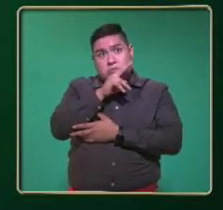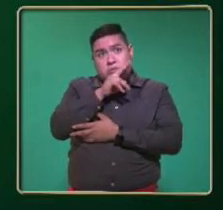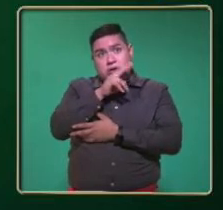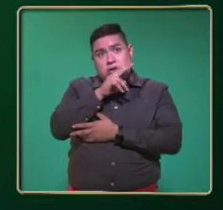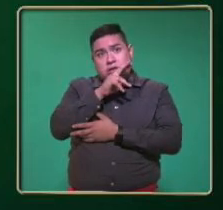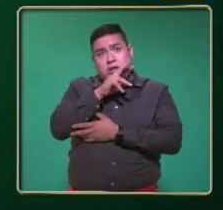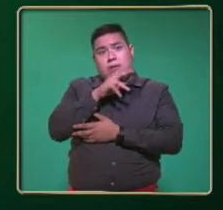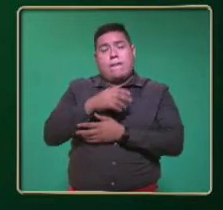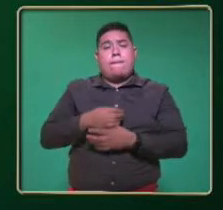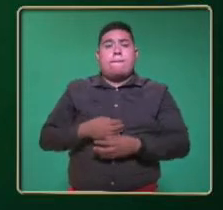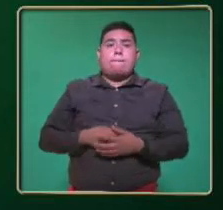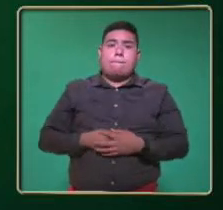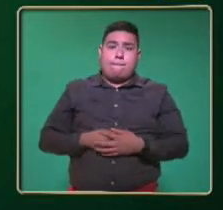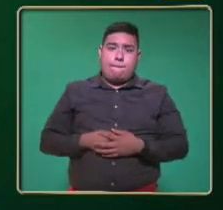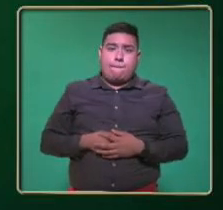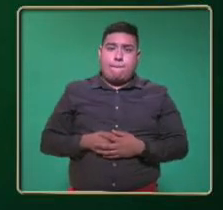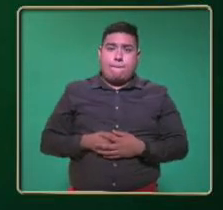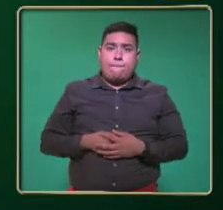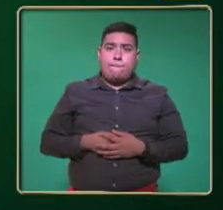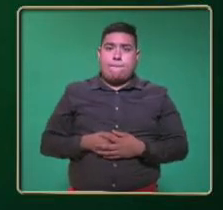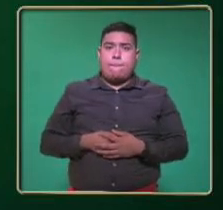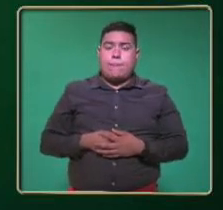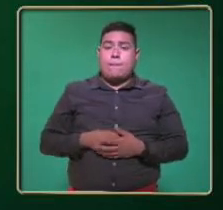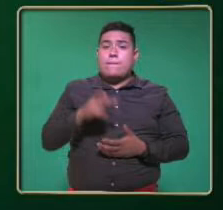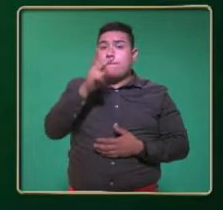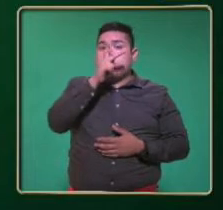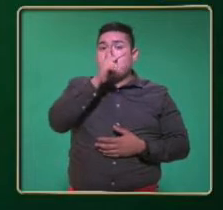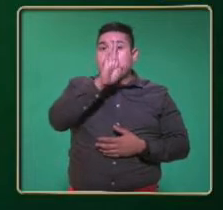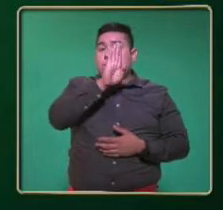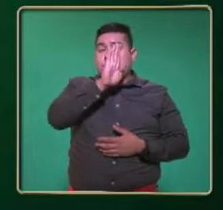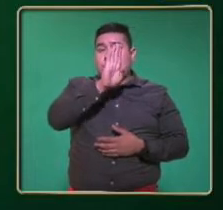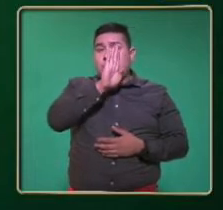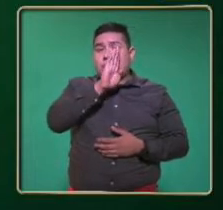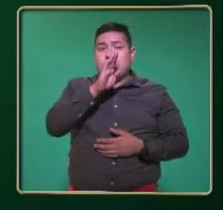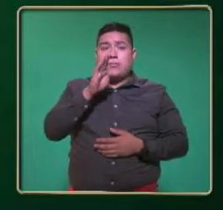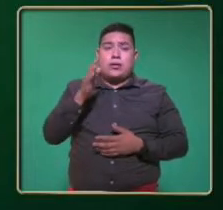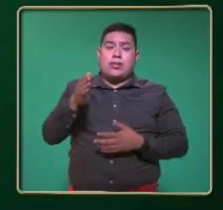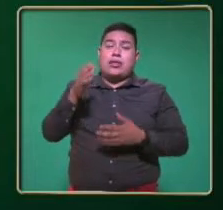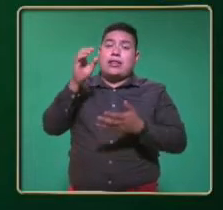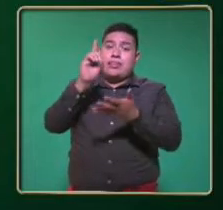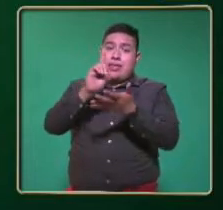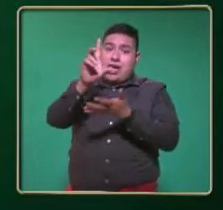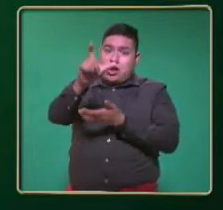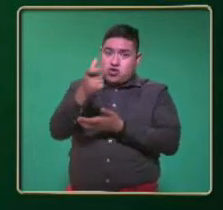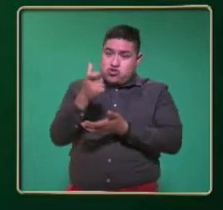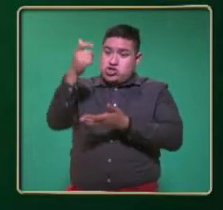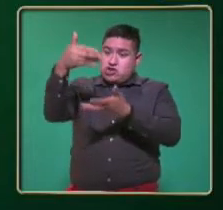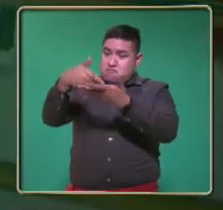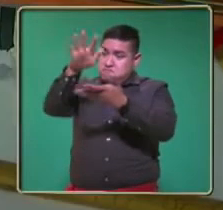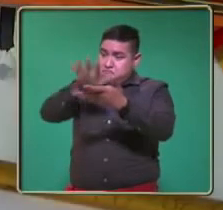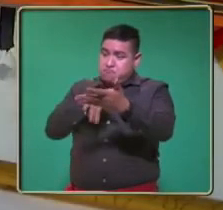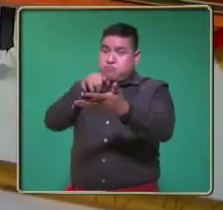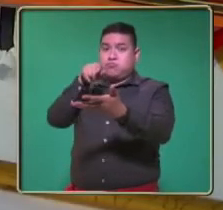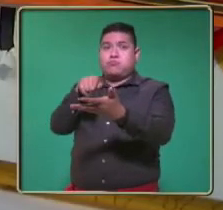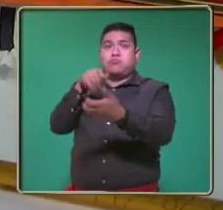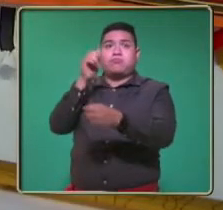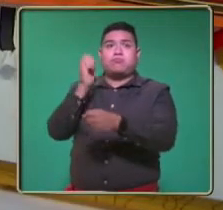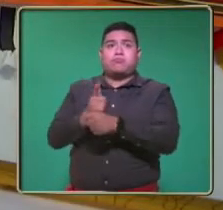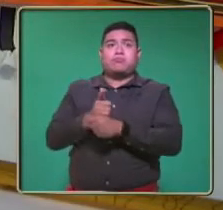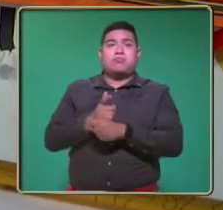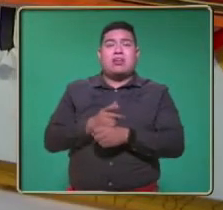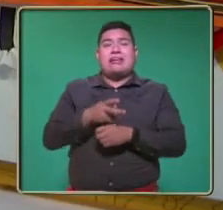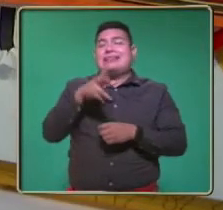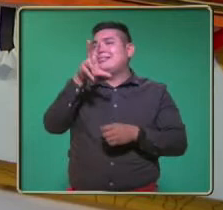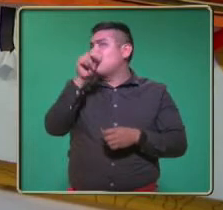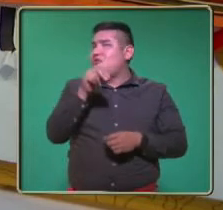el primer momento que los papás se enteran del diagnóstico de su hijo. Es esa